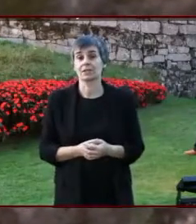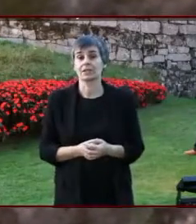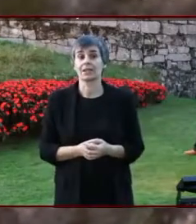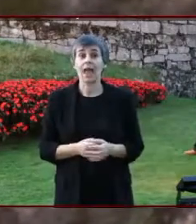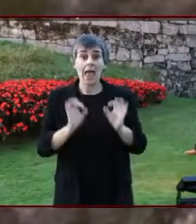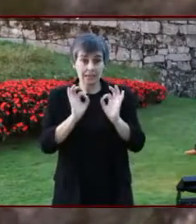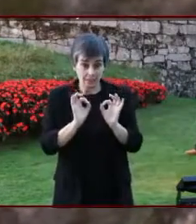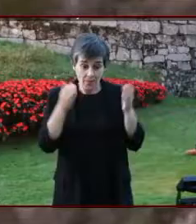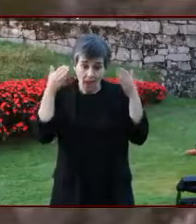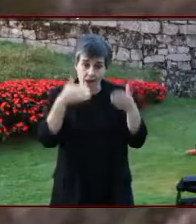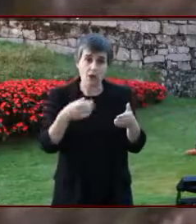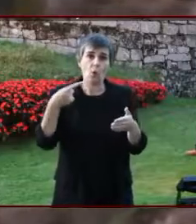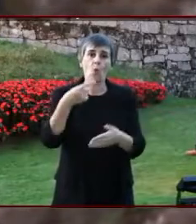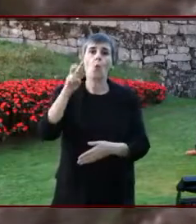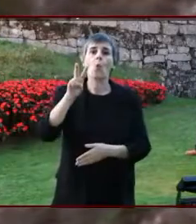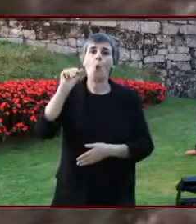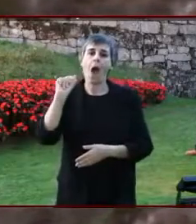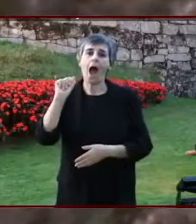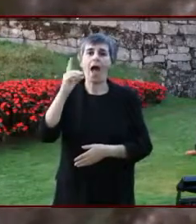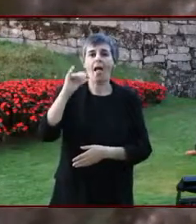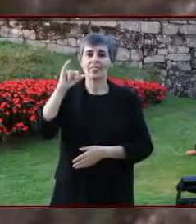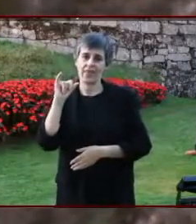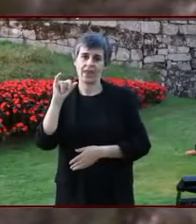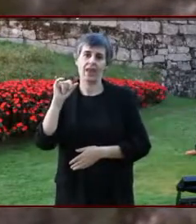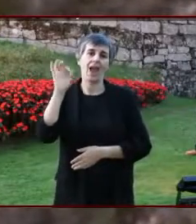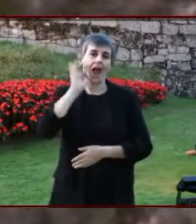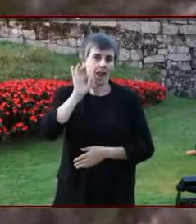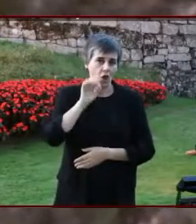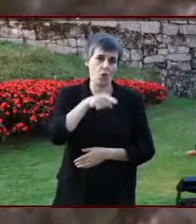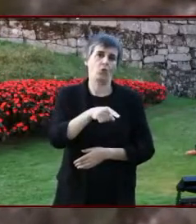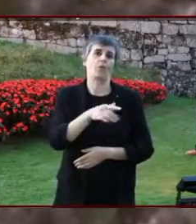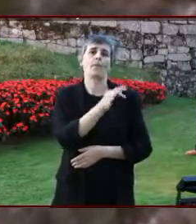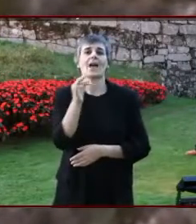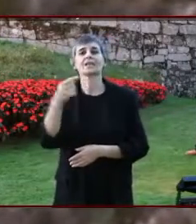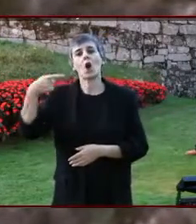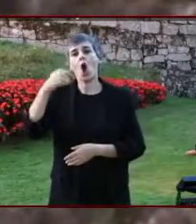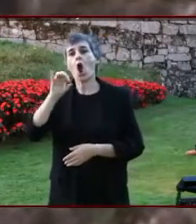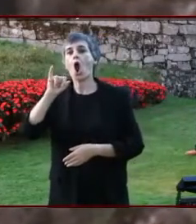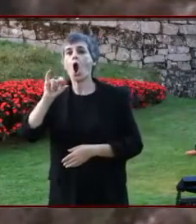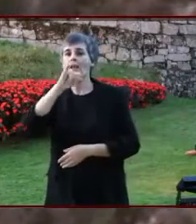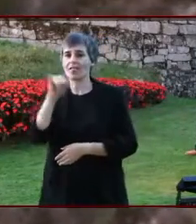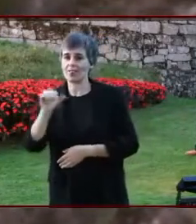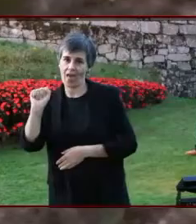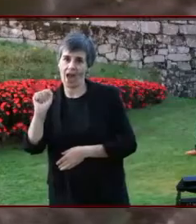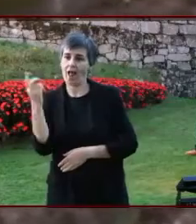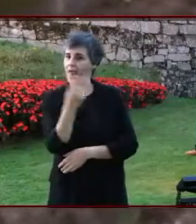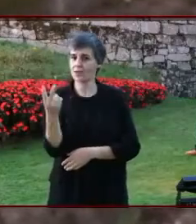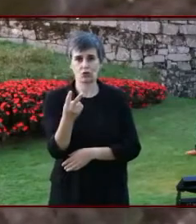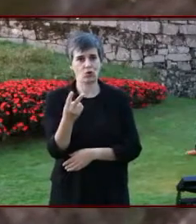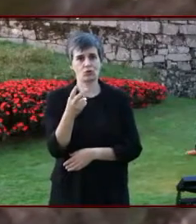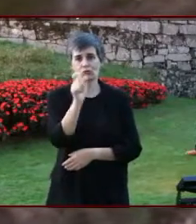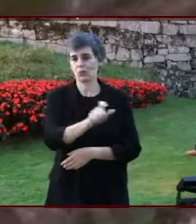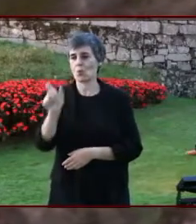Particularmente a Guadi Galego e a Goiza, que hoxe nos acompañan, son dúas grandes músicas as que